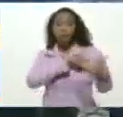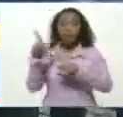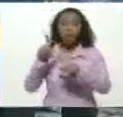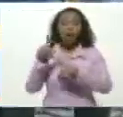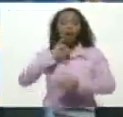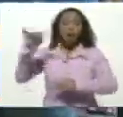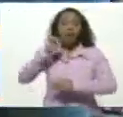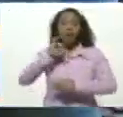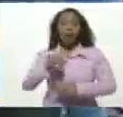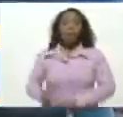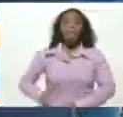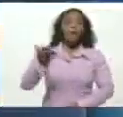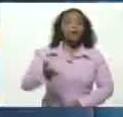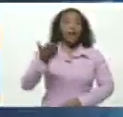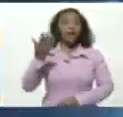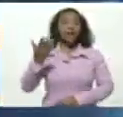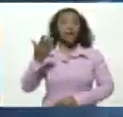noticia importante,